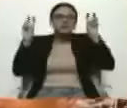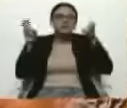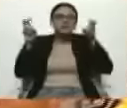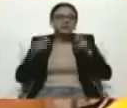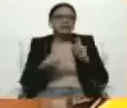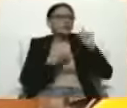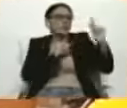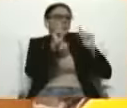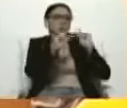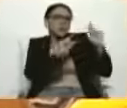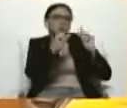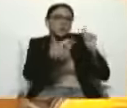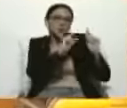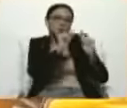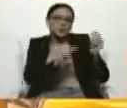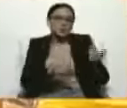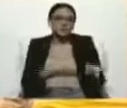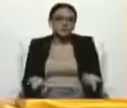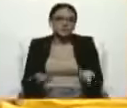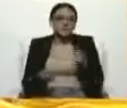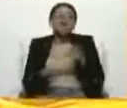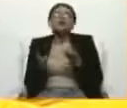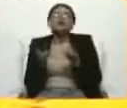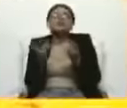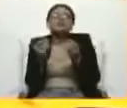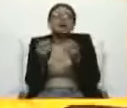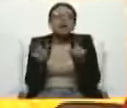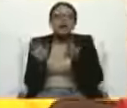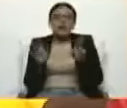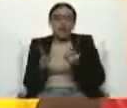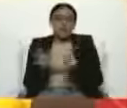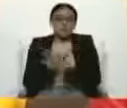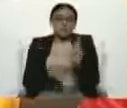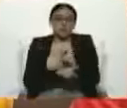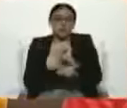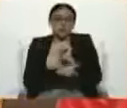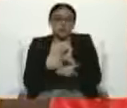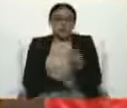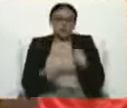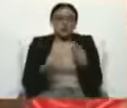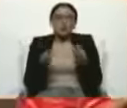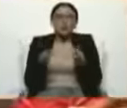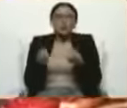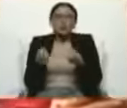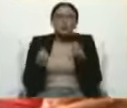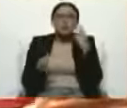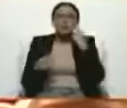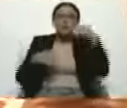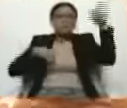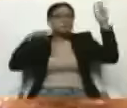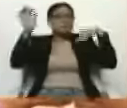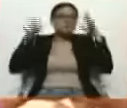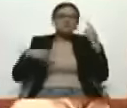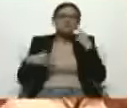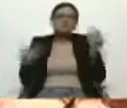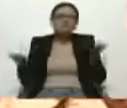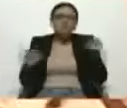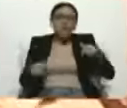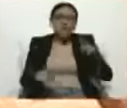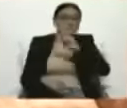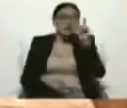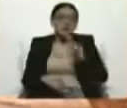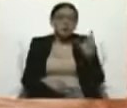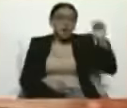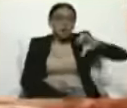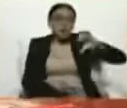8 millones. Eso es de sacar cuenta rapidito, pues. De sacar cuenta. Si se fueron 8 millones de personas, ¿cuántos de